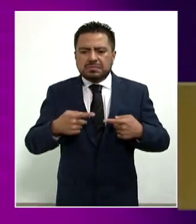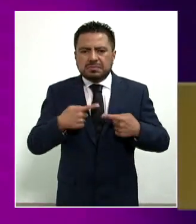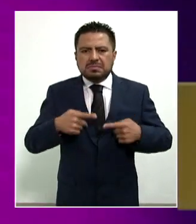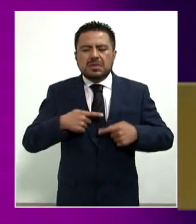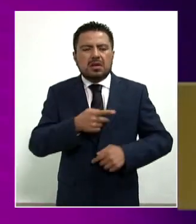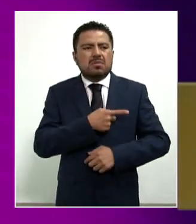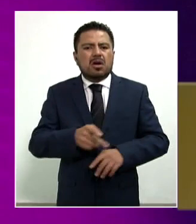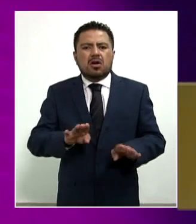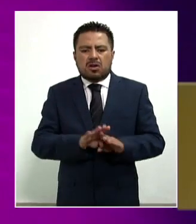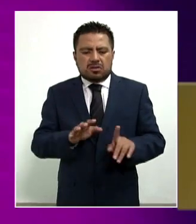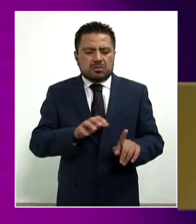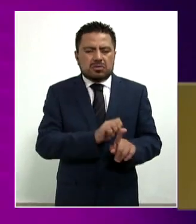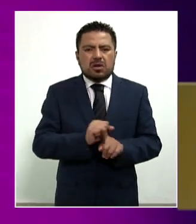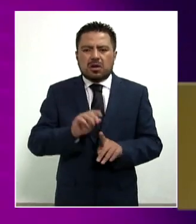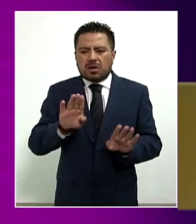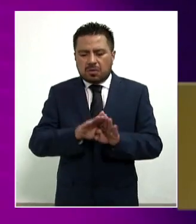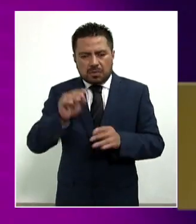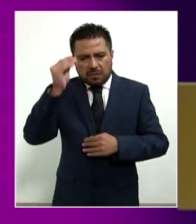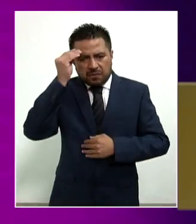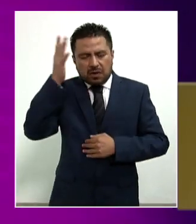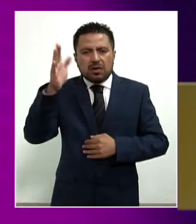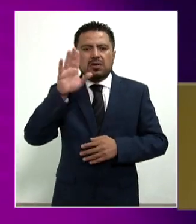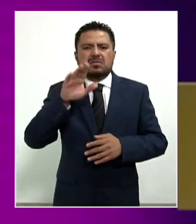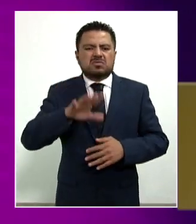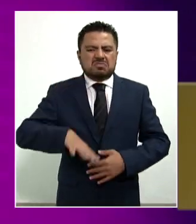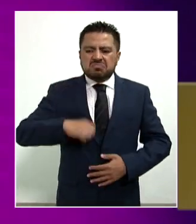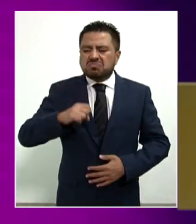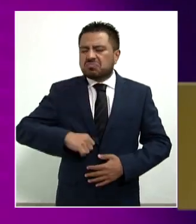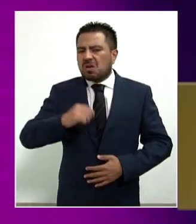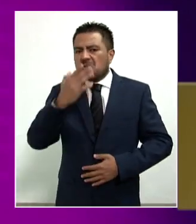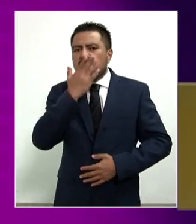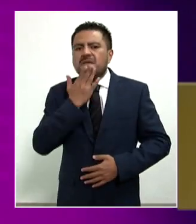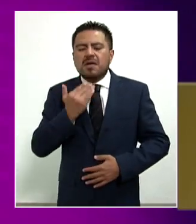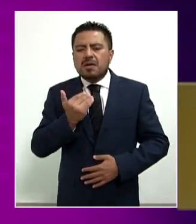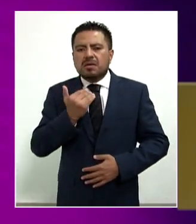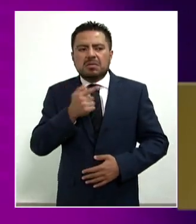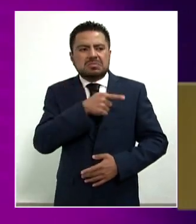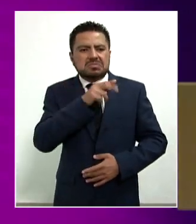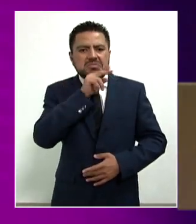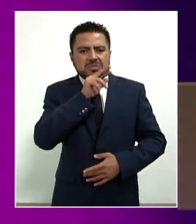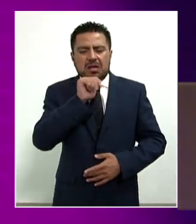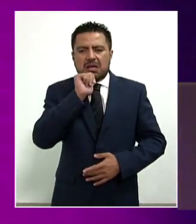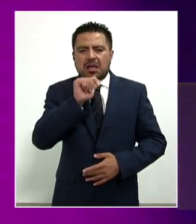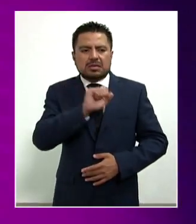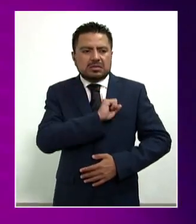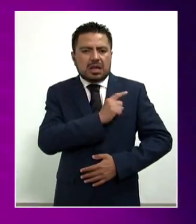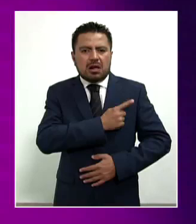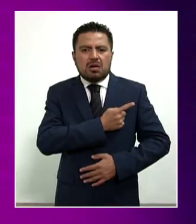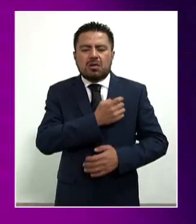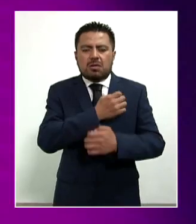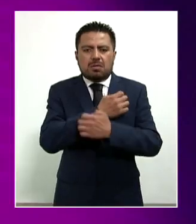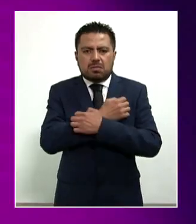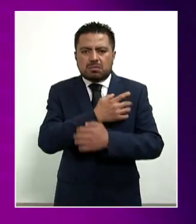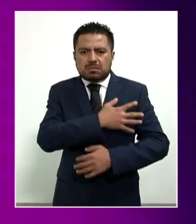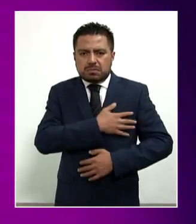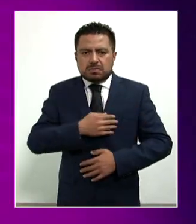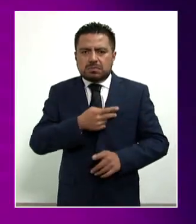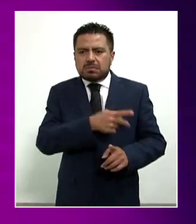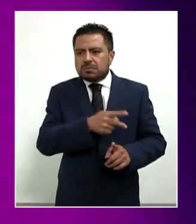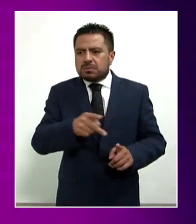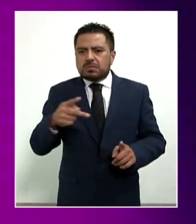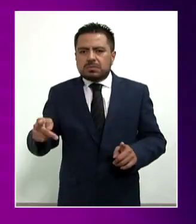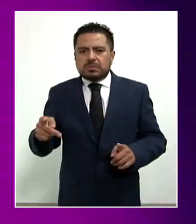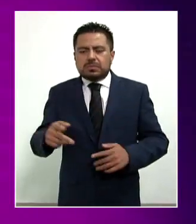pobre como flojos, que no se esfuerzan, que no se preocupan de la salud y de la educación de sus hijos,